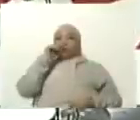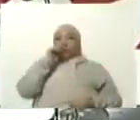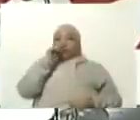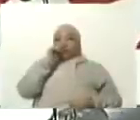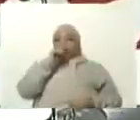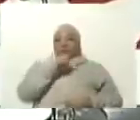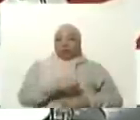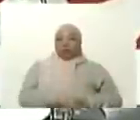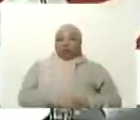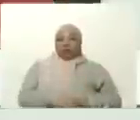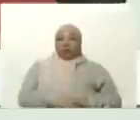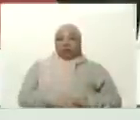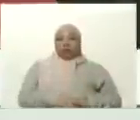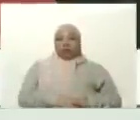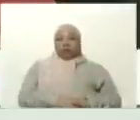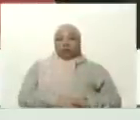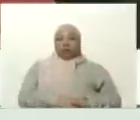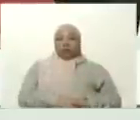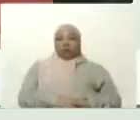tiburones de la Guaira.